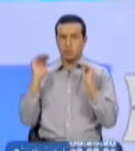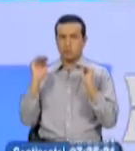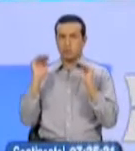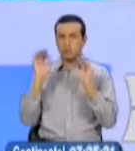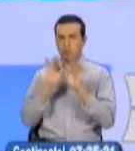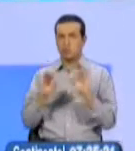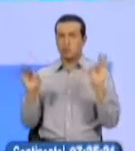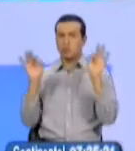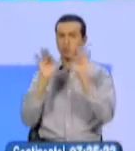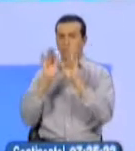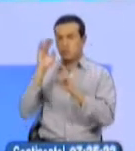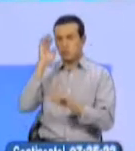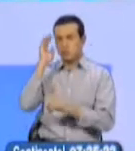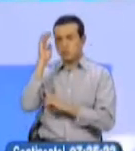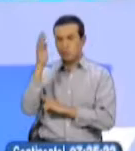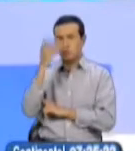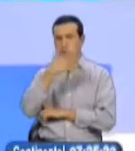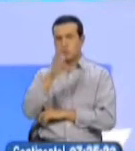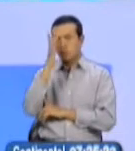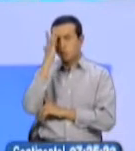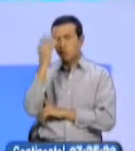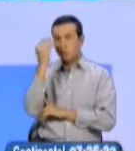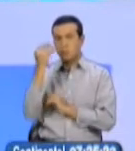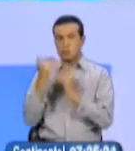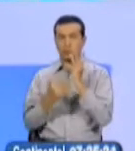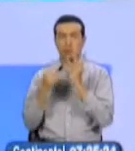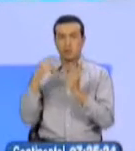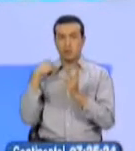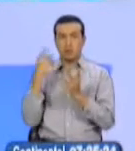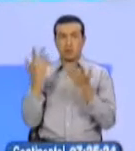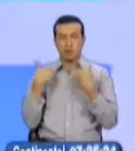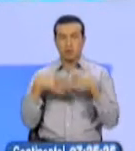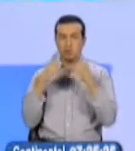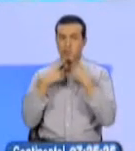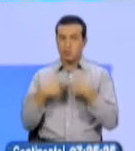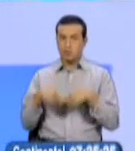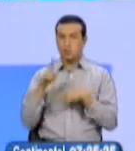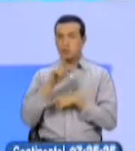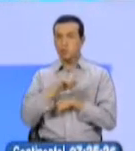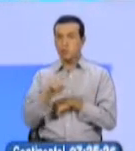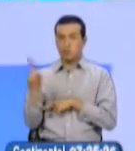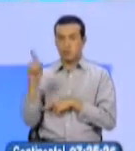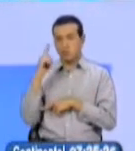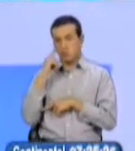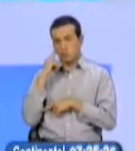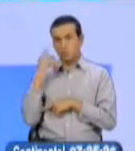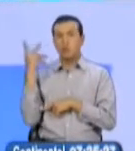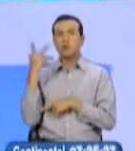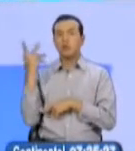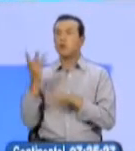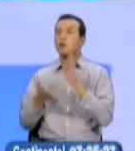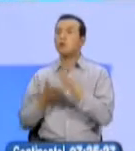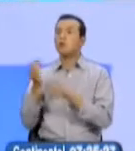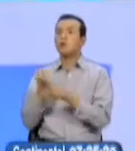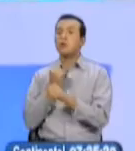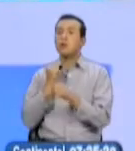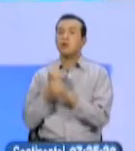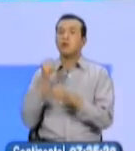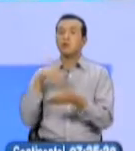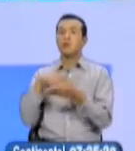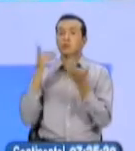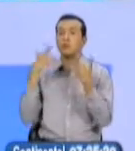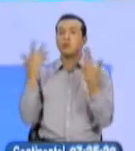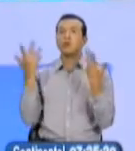potencial para el futuro porque muchas de las veces nosotros hemos dicho dónde vamos a trabajar después de haber salido de una institución de educación